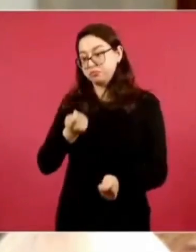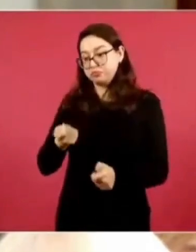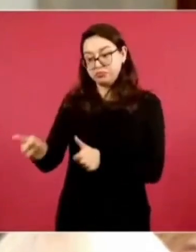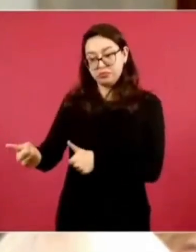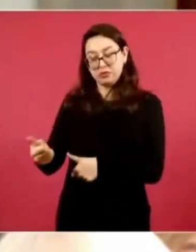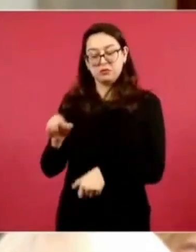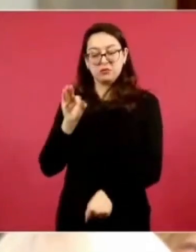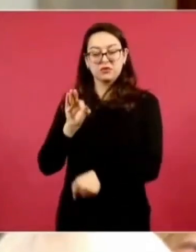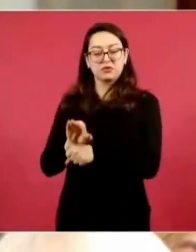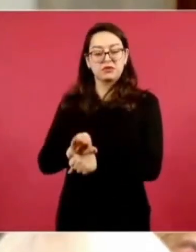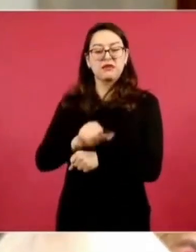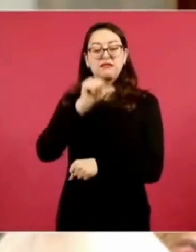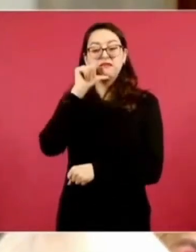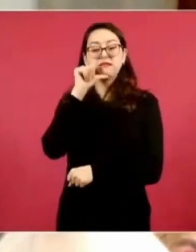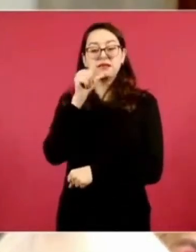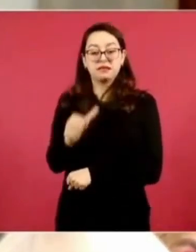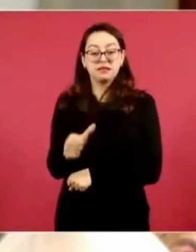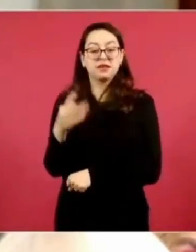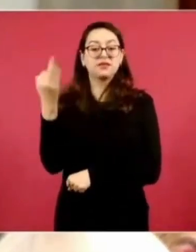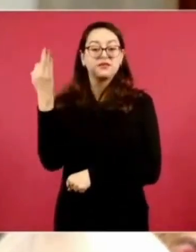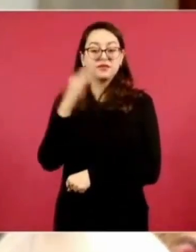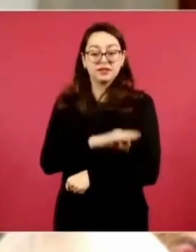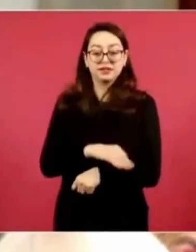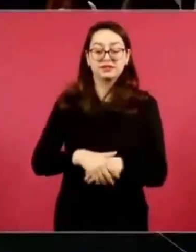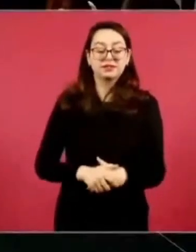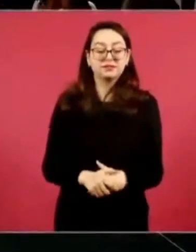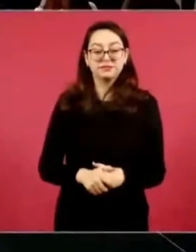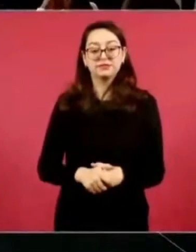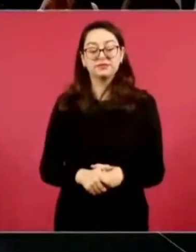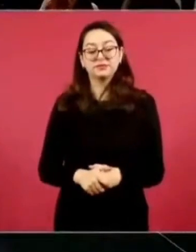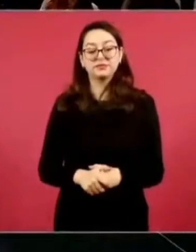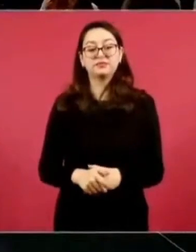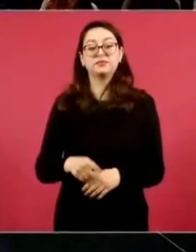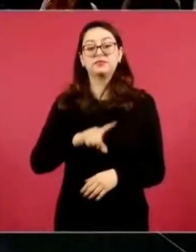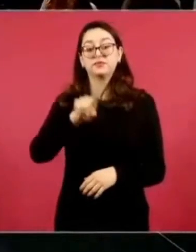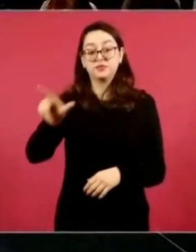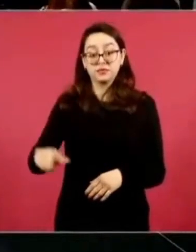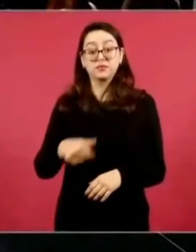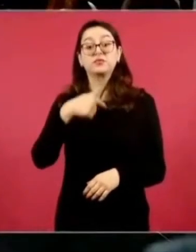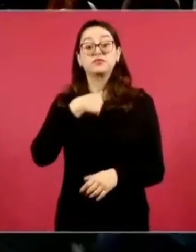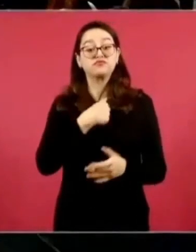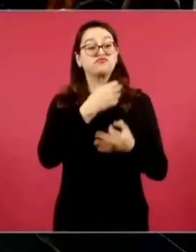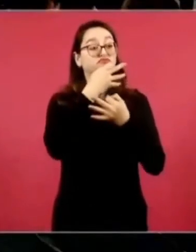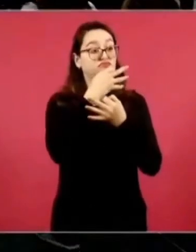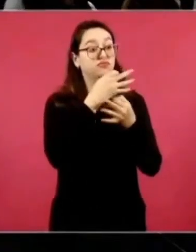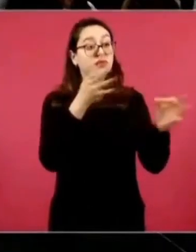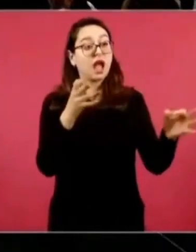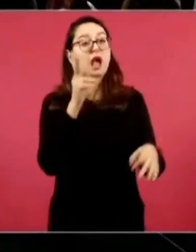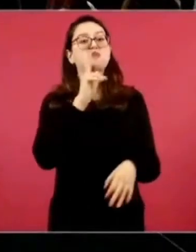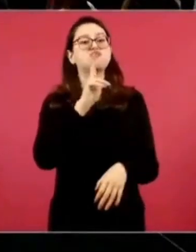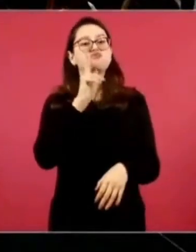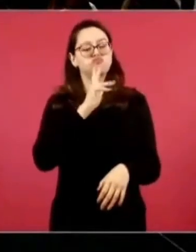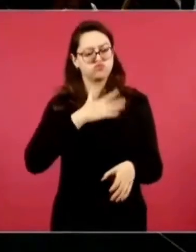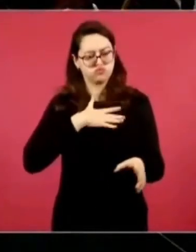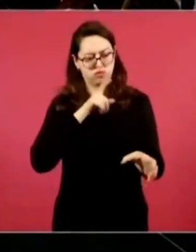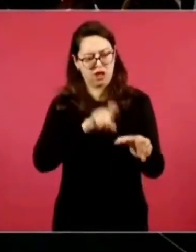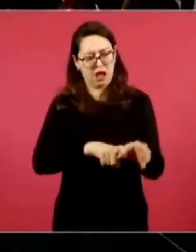protecciones. Hasta que yo salí y di declaraciones, yo dije que el mecanismo pruebe que yo estoy dentro del